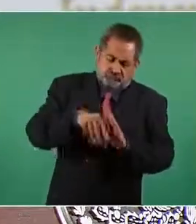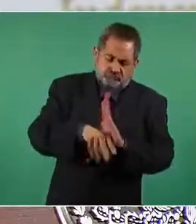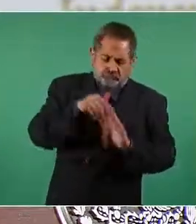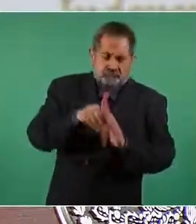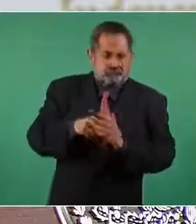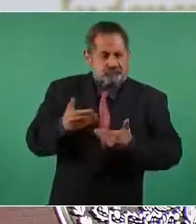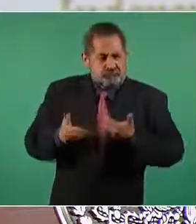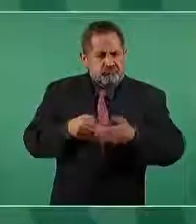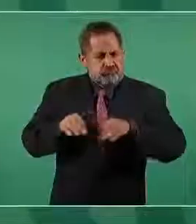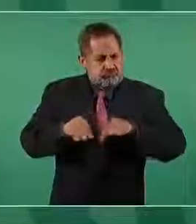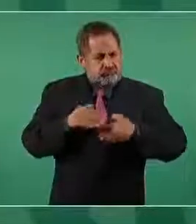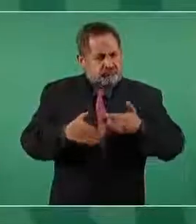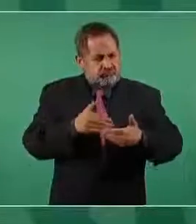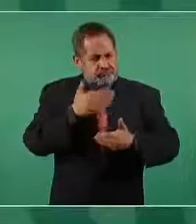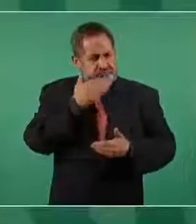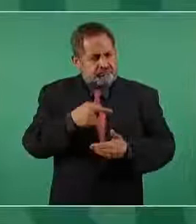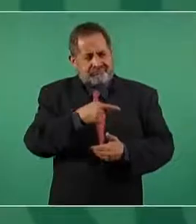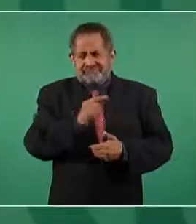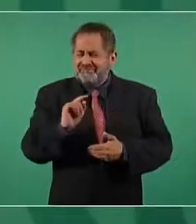activados.